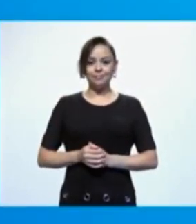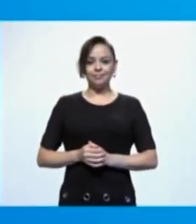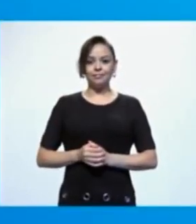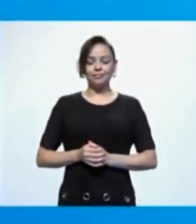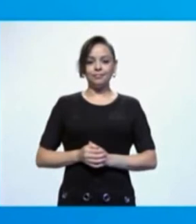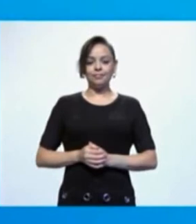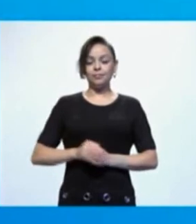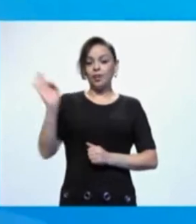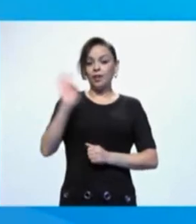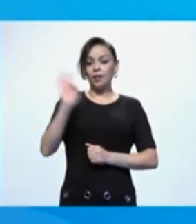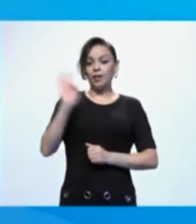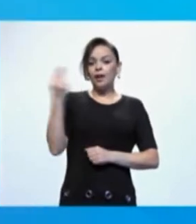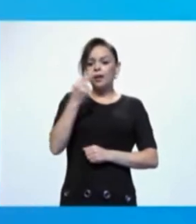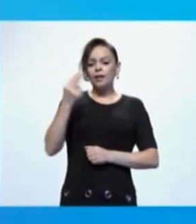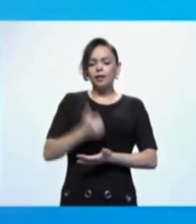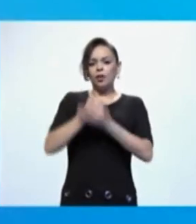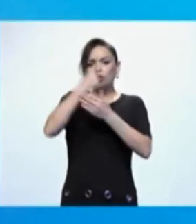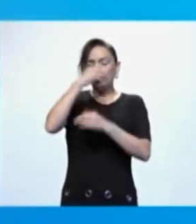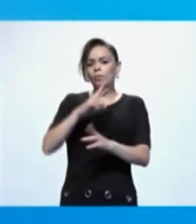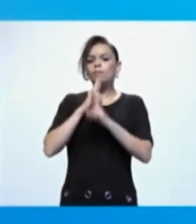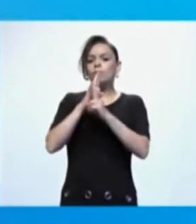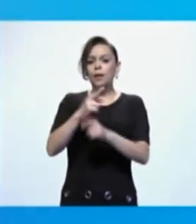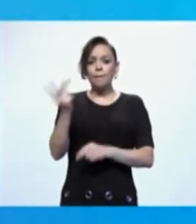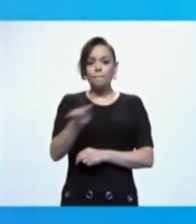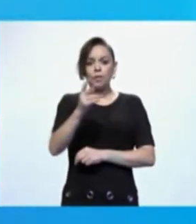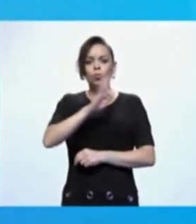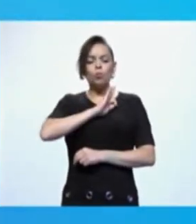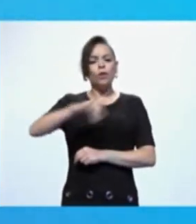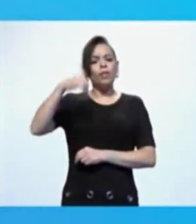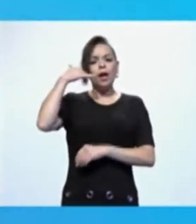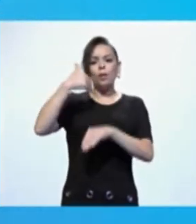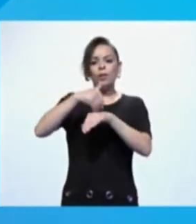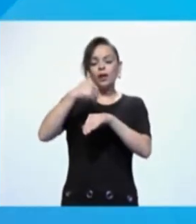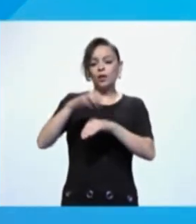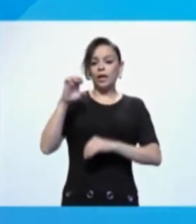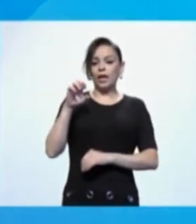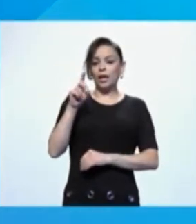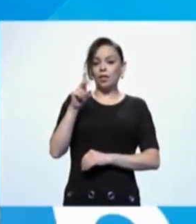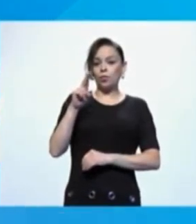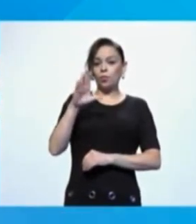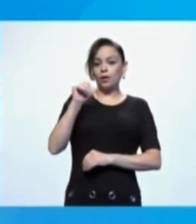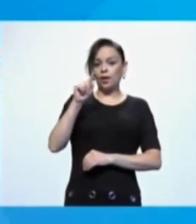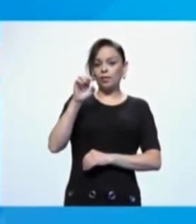Si necesitas ayuda para responder las preguntas, llame a Educatel